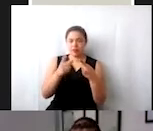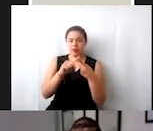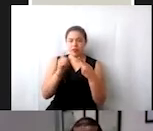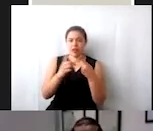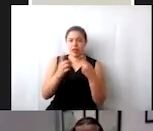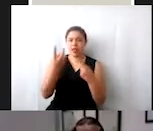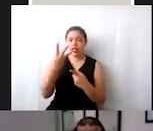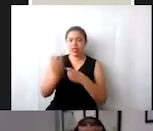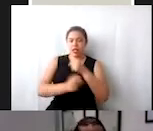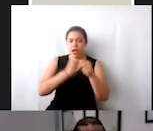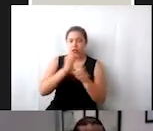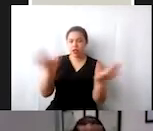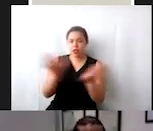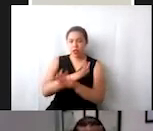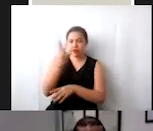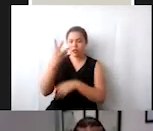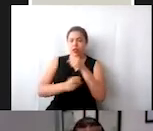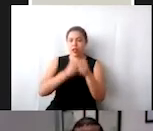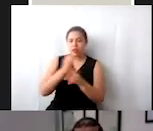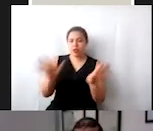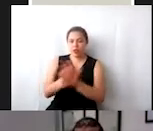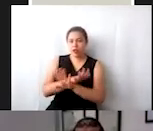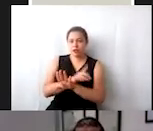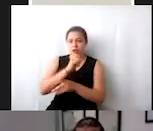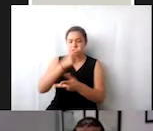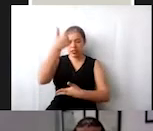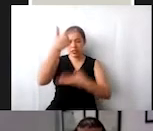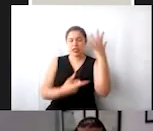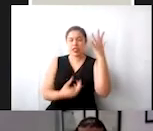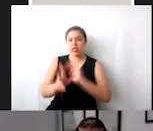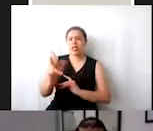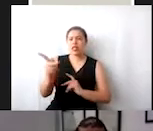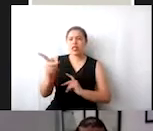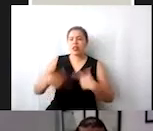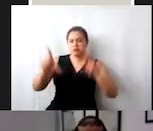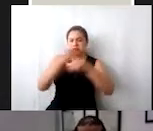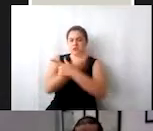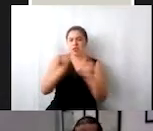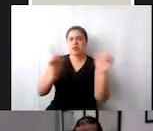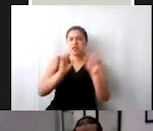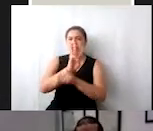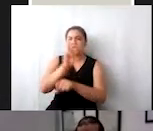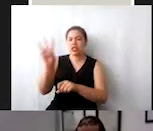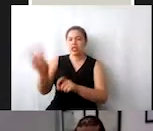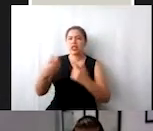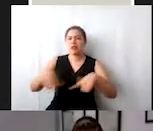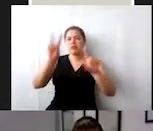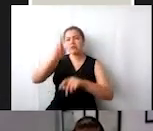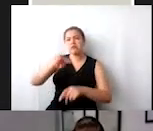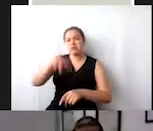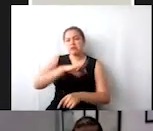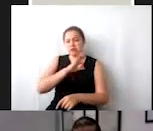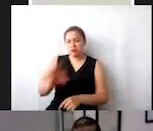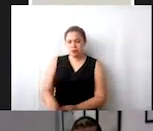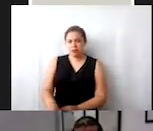3 años y que el padrón va a ser público y va a estar disponible en una página de internet. ¿Ok?